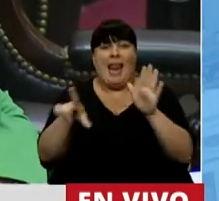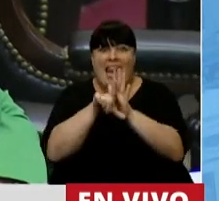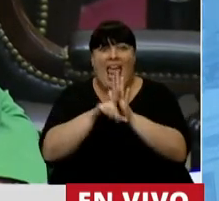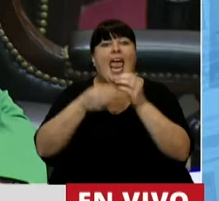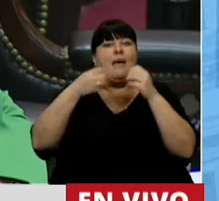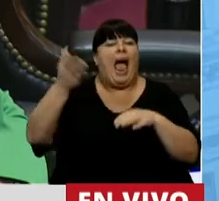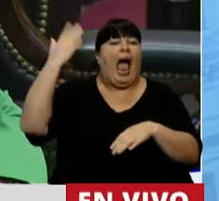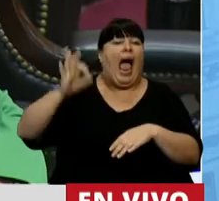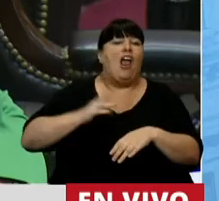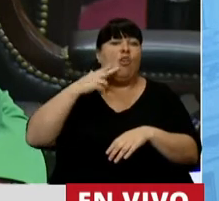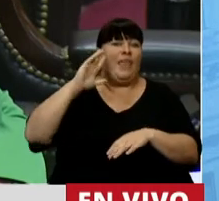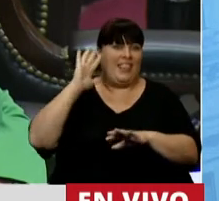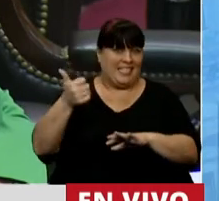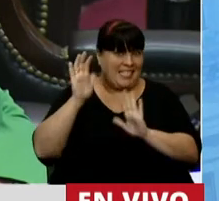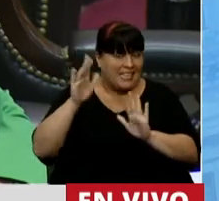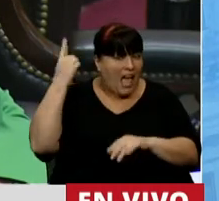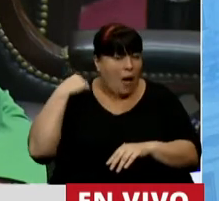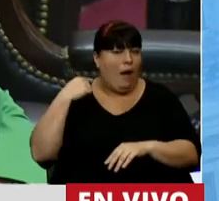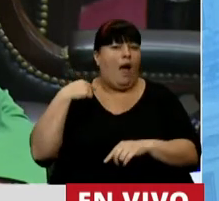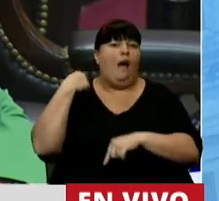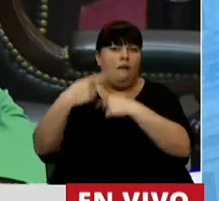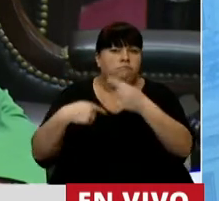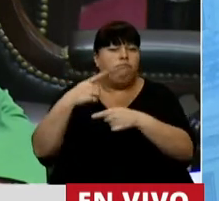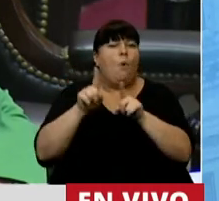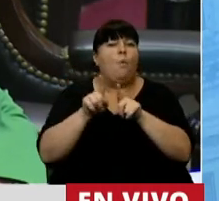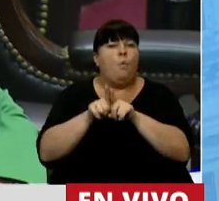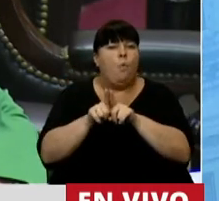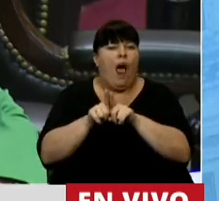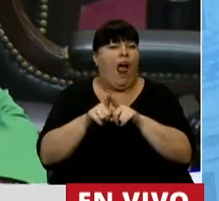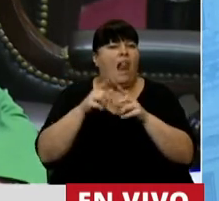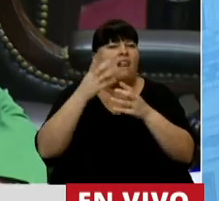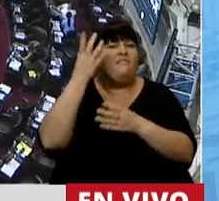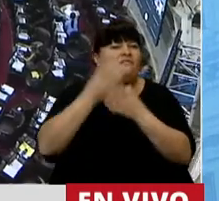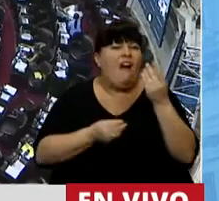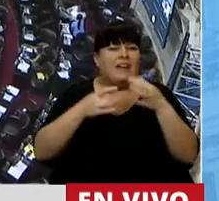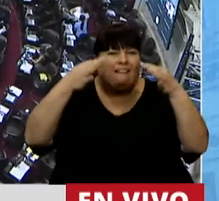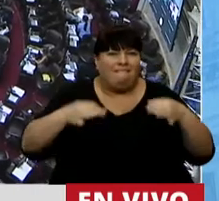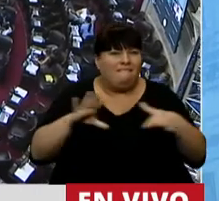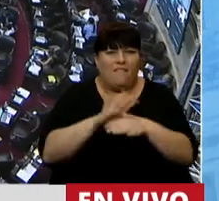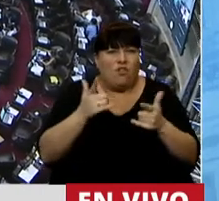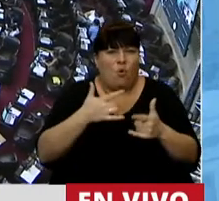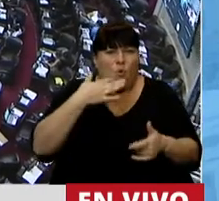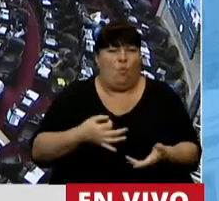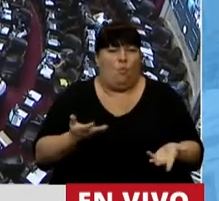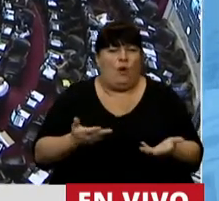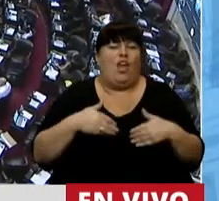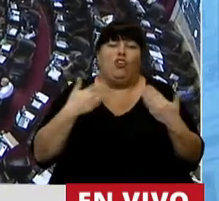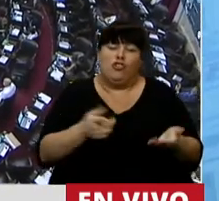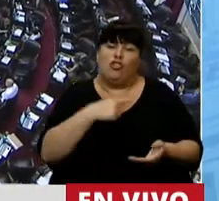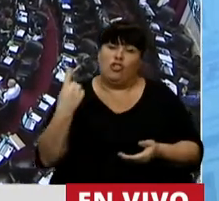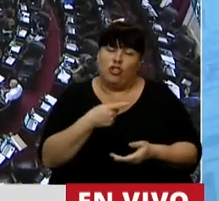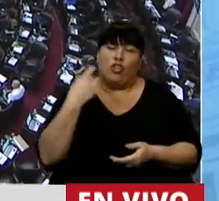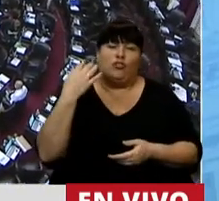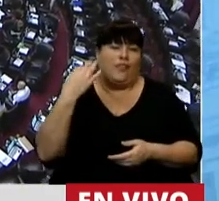tenemos desde el año 2016 se viene implementando de manera deficitaria en la Argentina. Entonces, nosotros